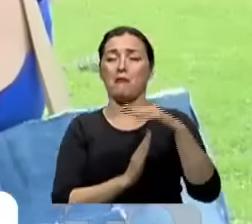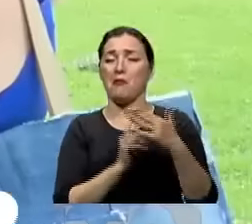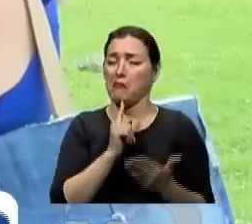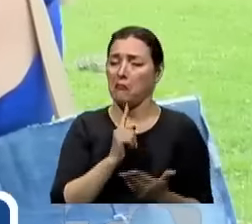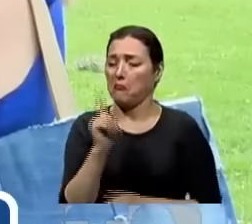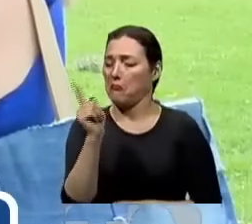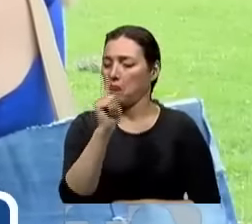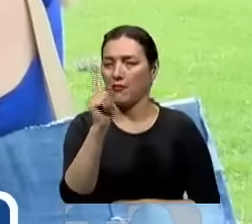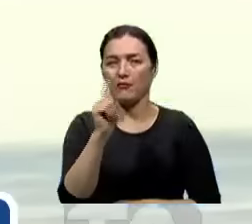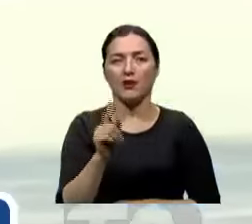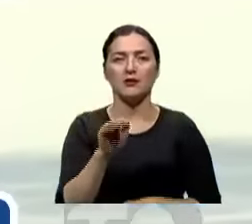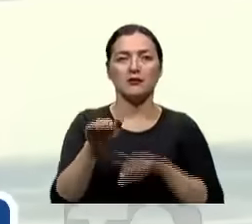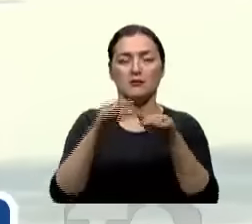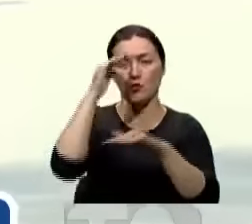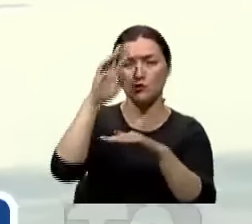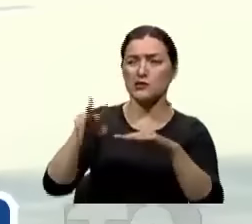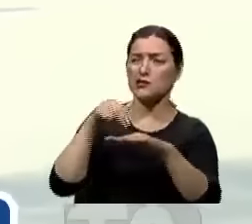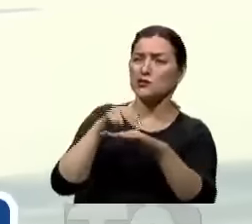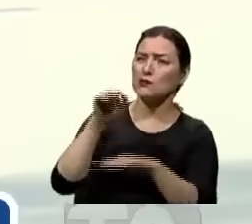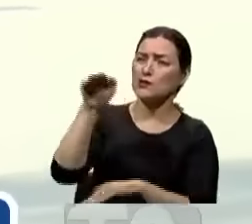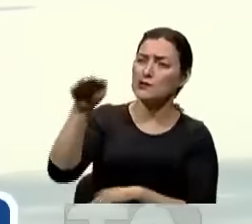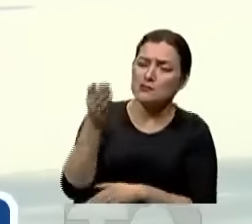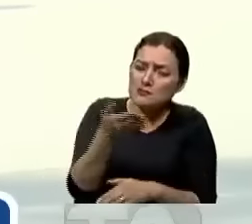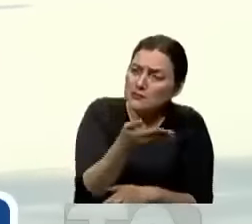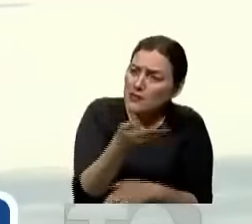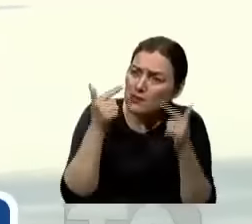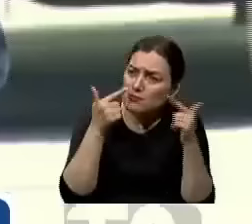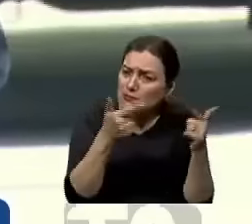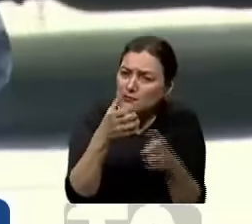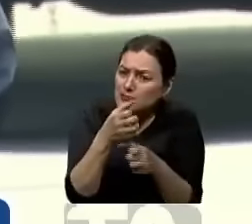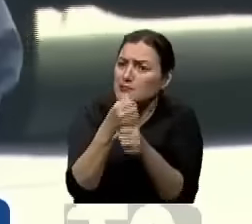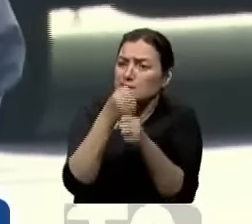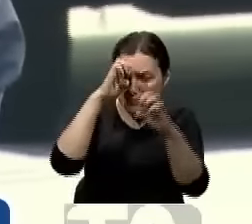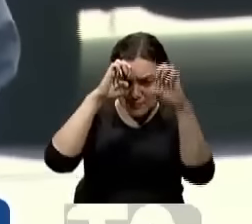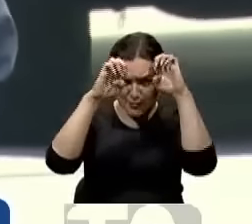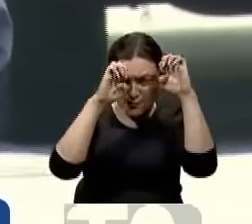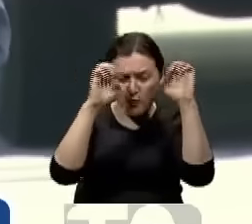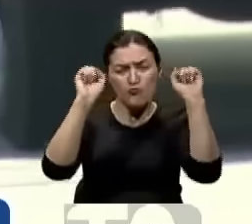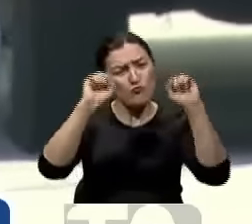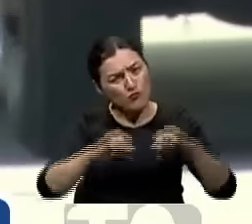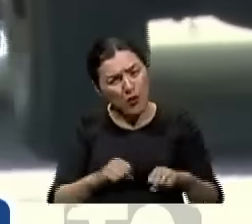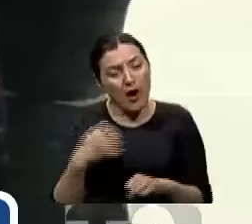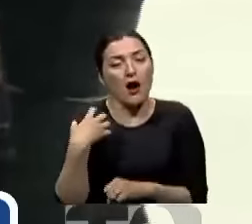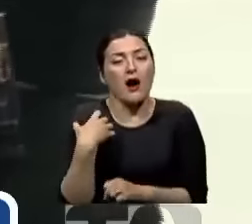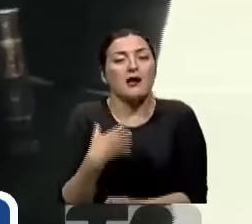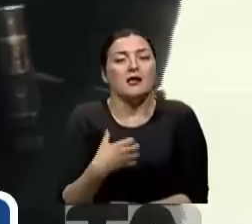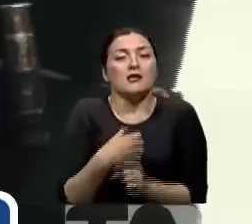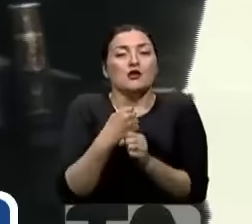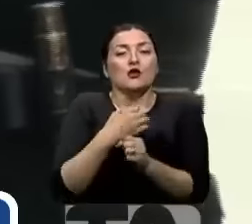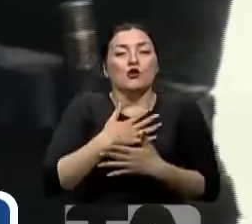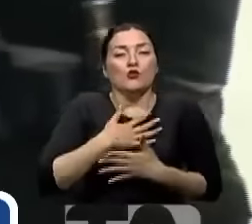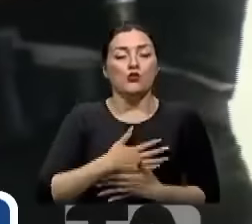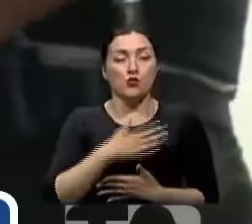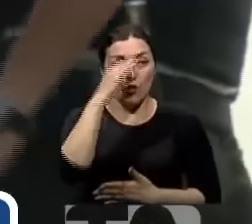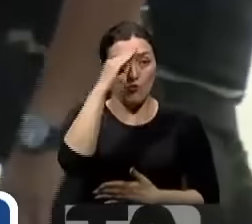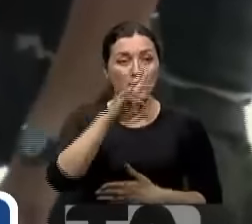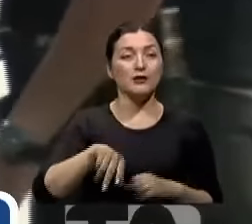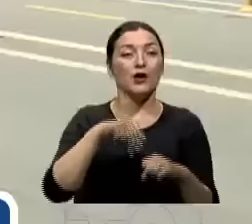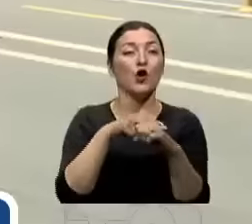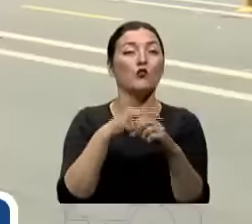Por ello hicieron un llamado a la Policía Nacional para que implemente estrategias de seguridad que permitan garantizar que la Policía Nacional tenga